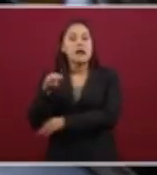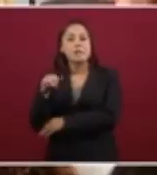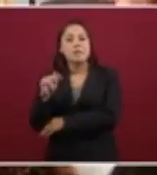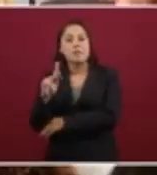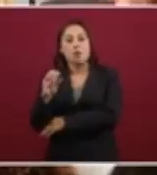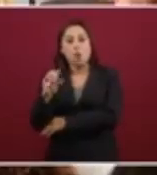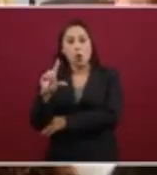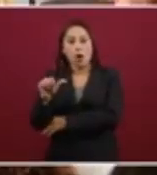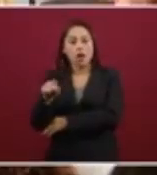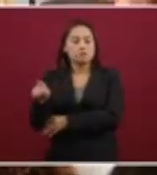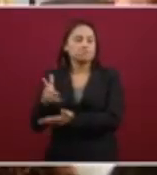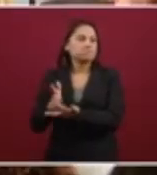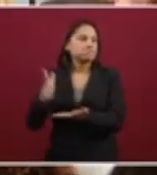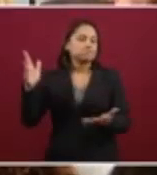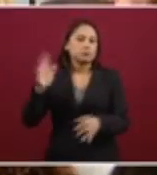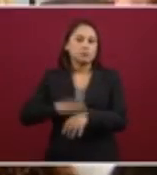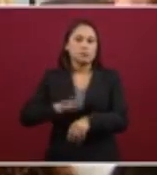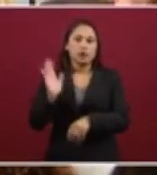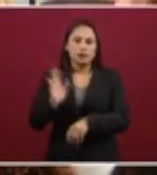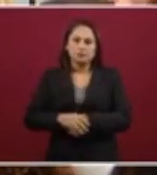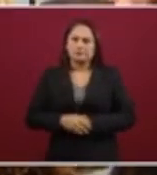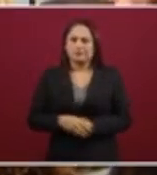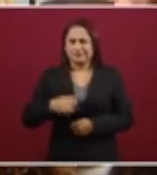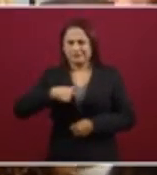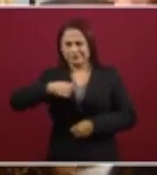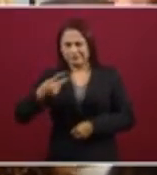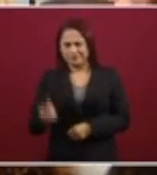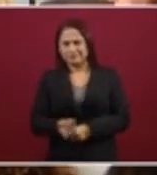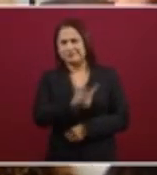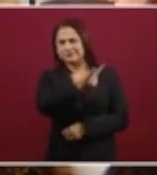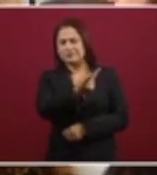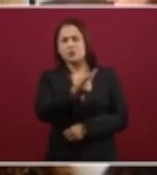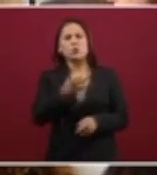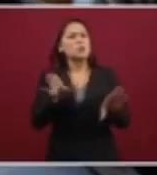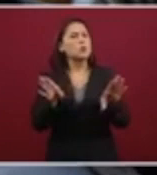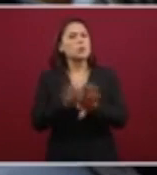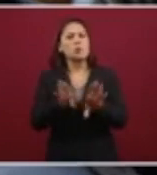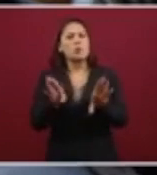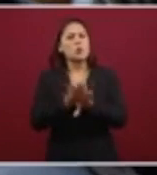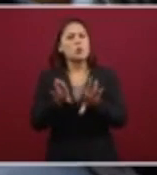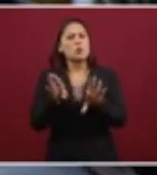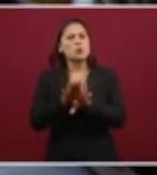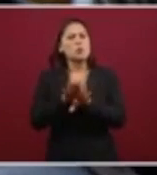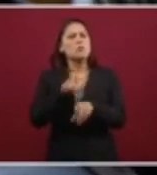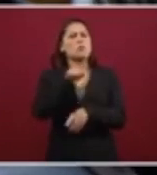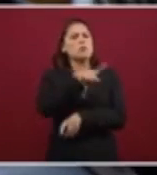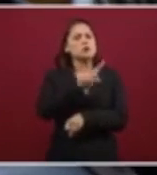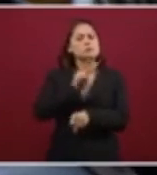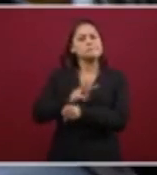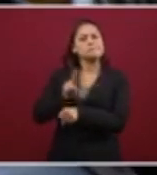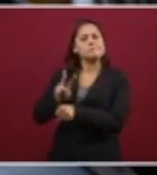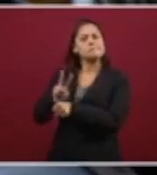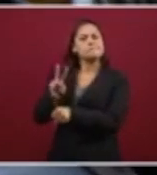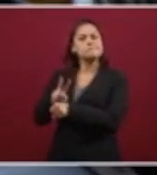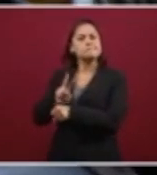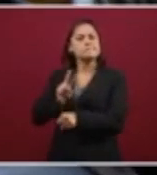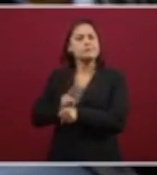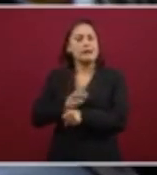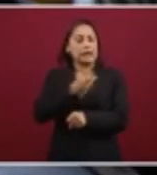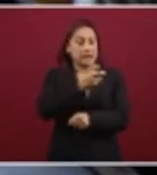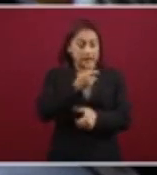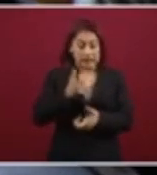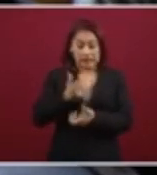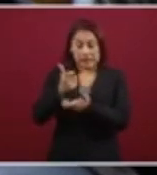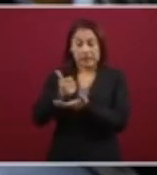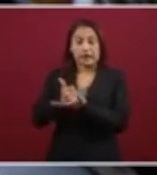pregunta es qué medidas, qué candados va a implementar el gobierno